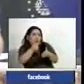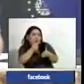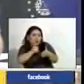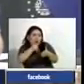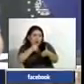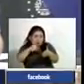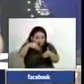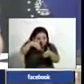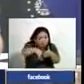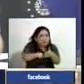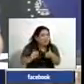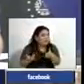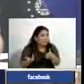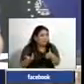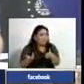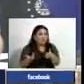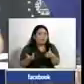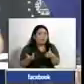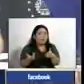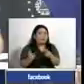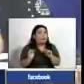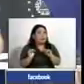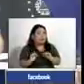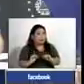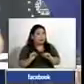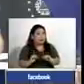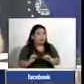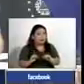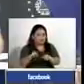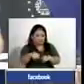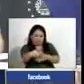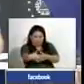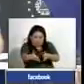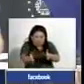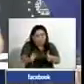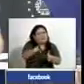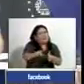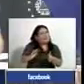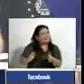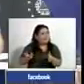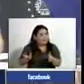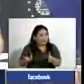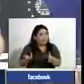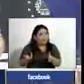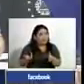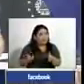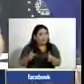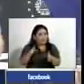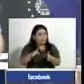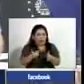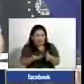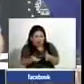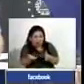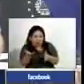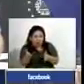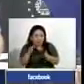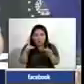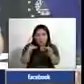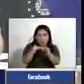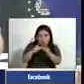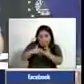y en este paquete iba una especie de arma